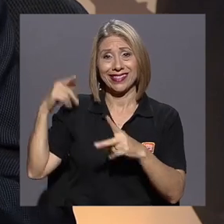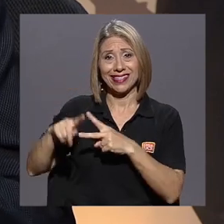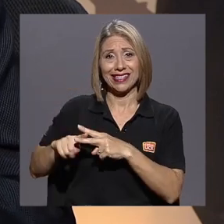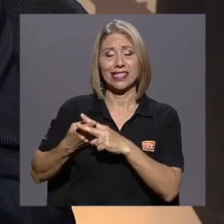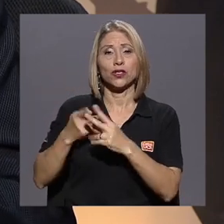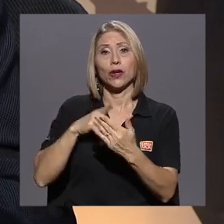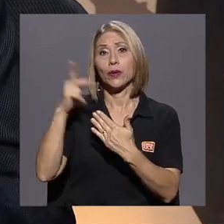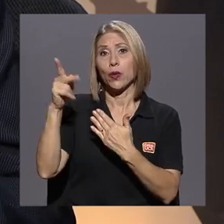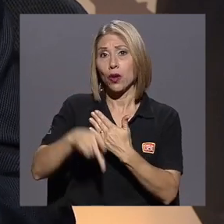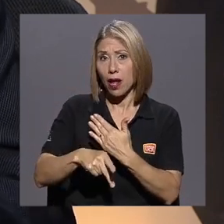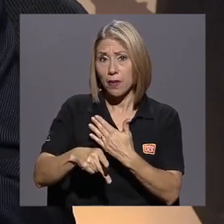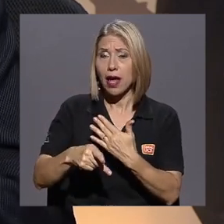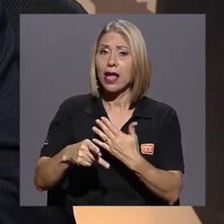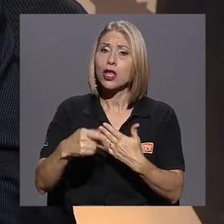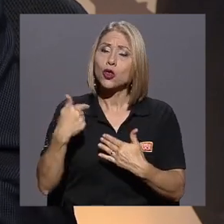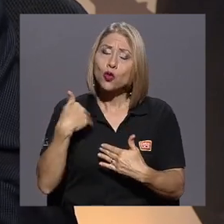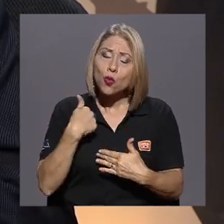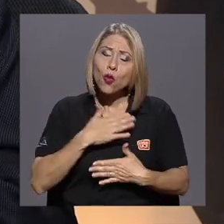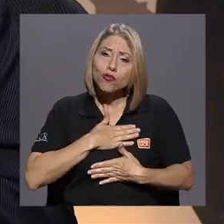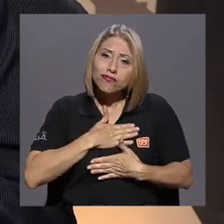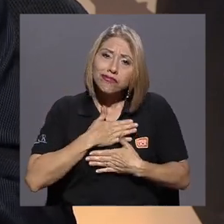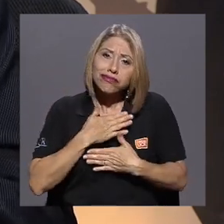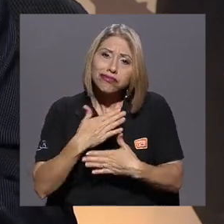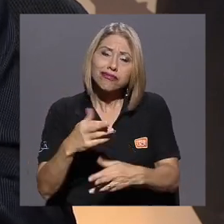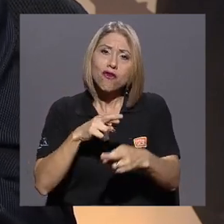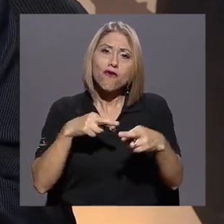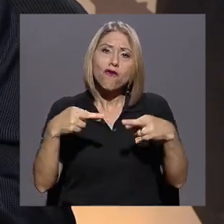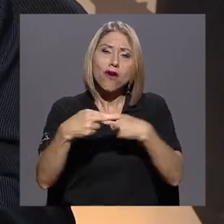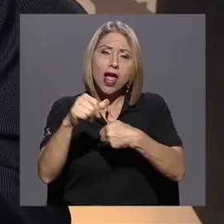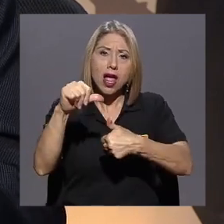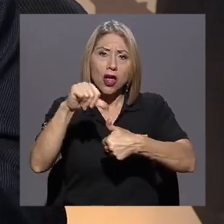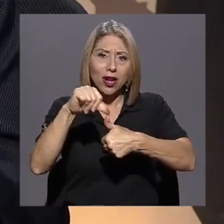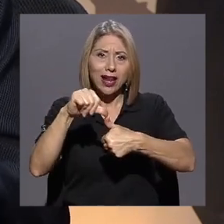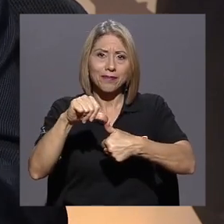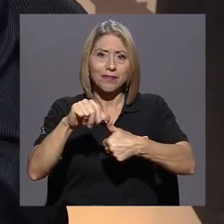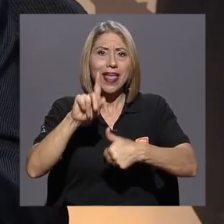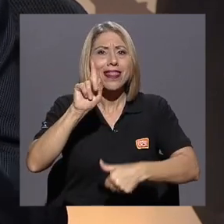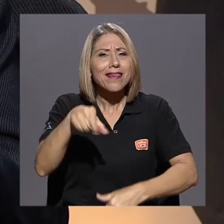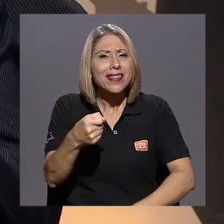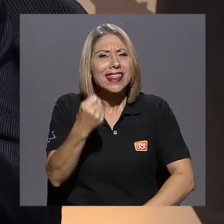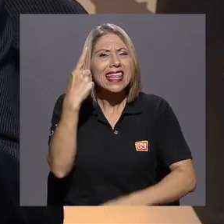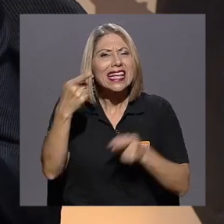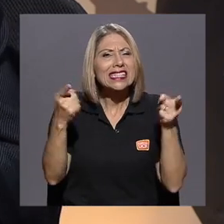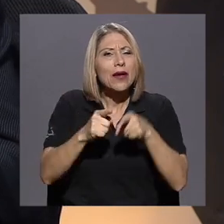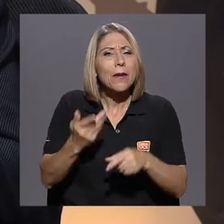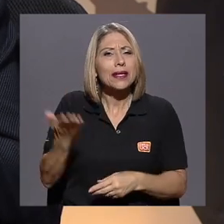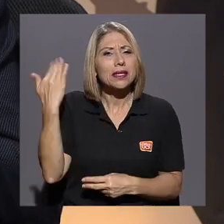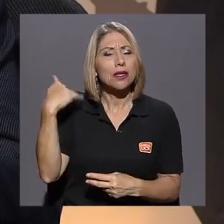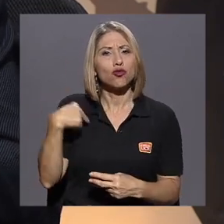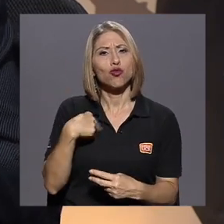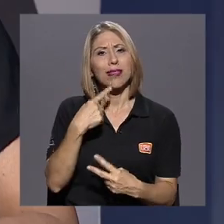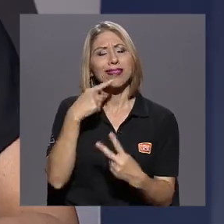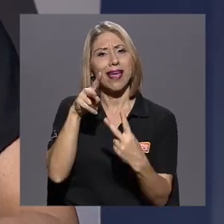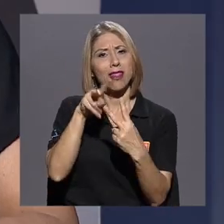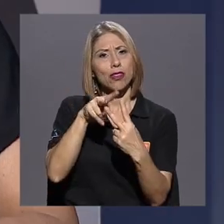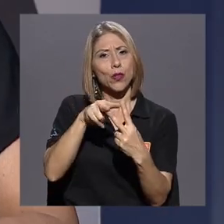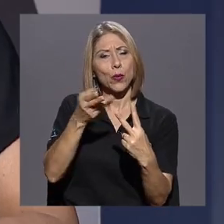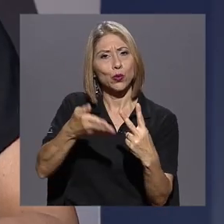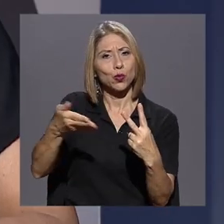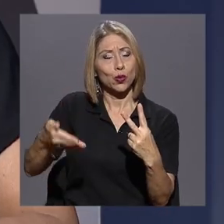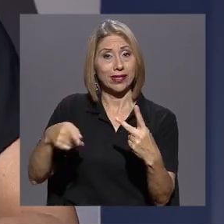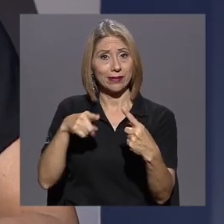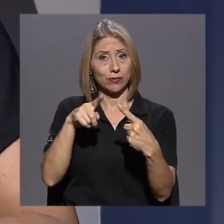tuvo una notable vocación regional. Y es que hay que entender lo que estaba pasando. Yo diría dos cosas que